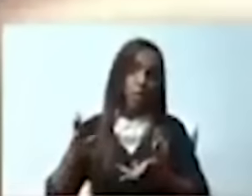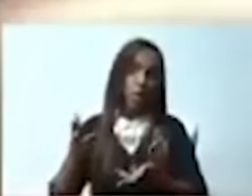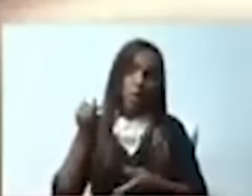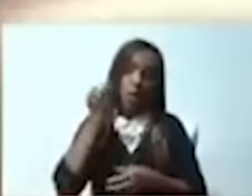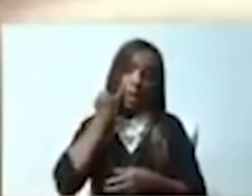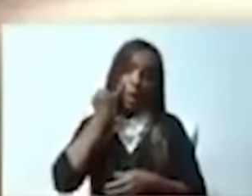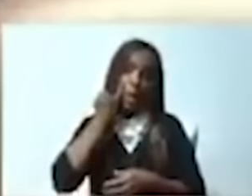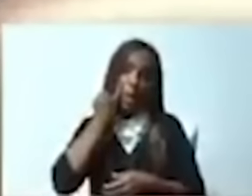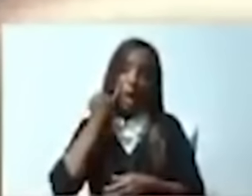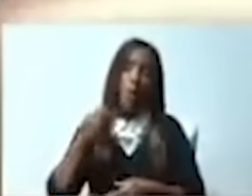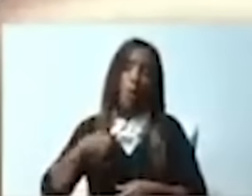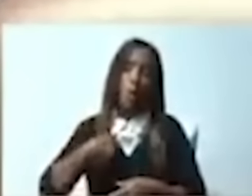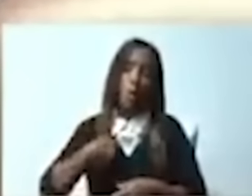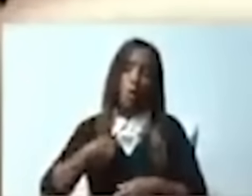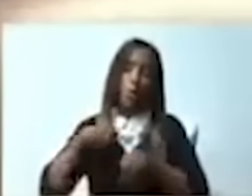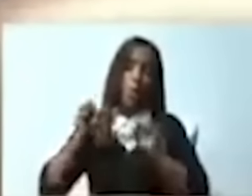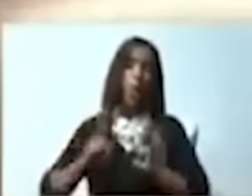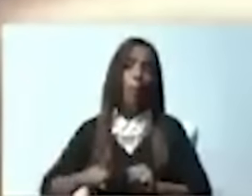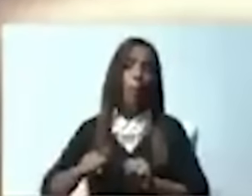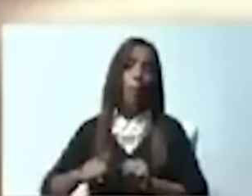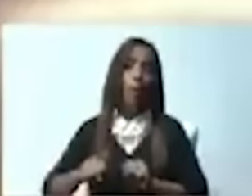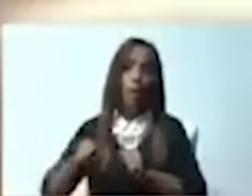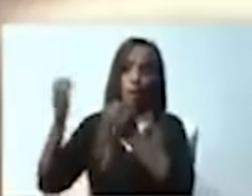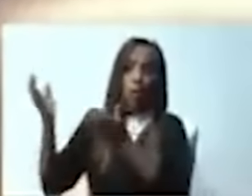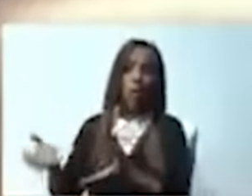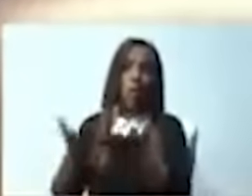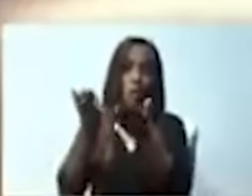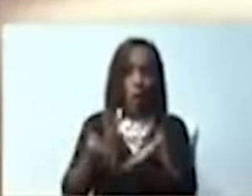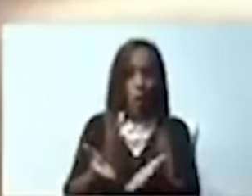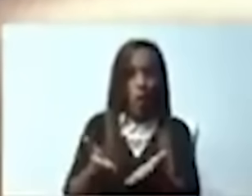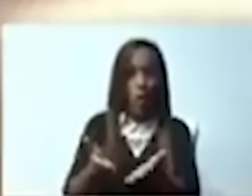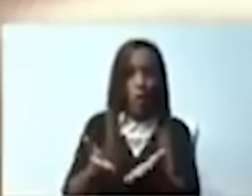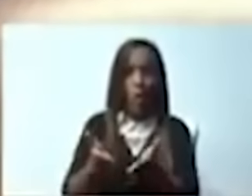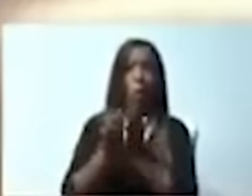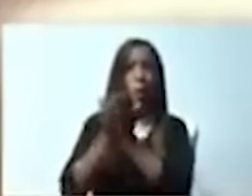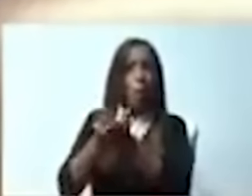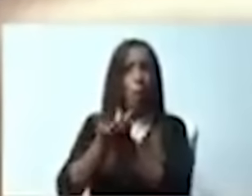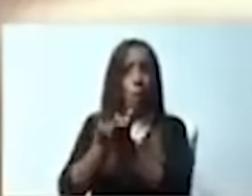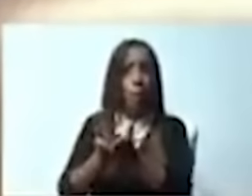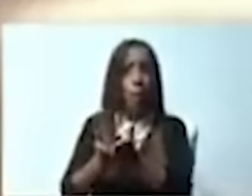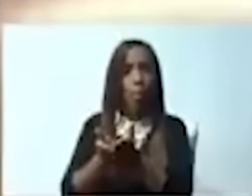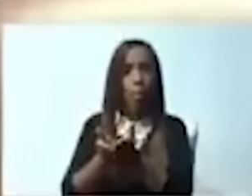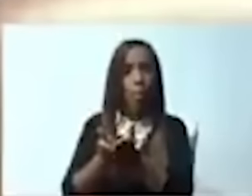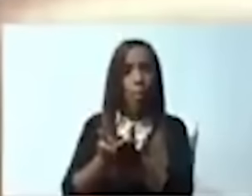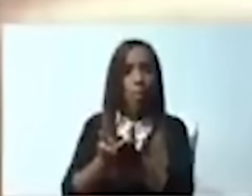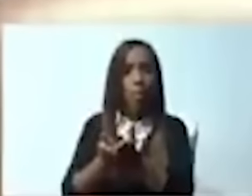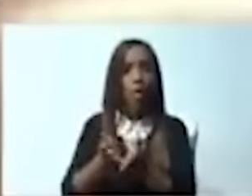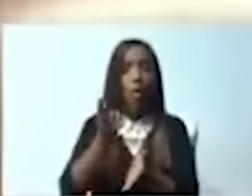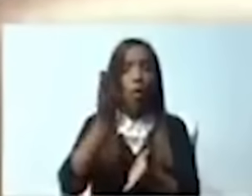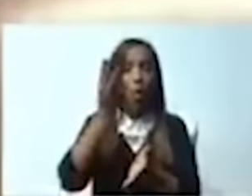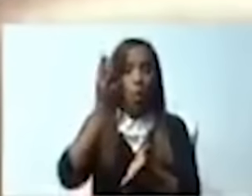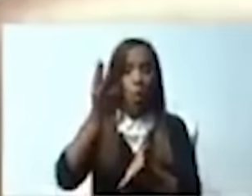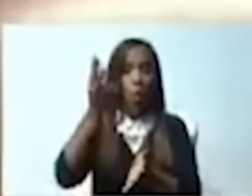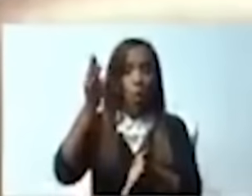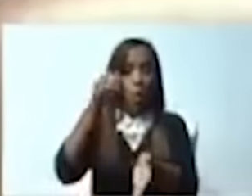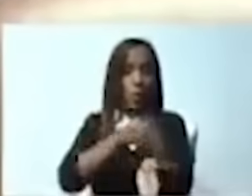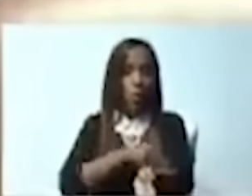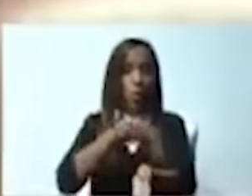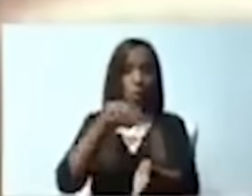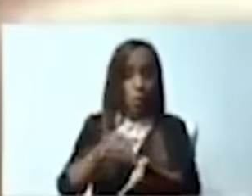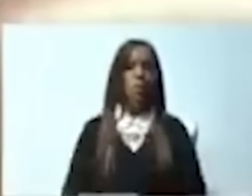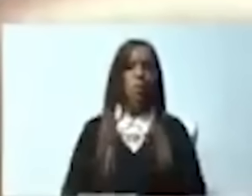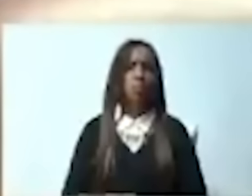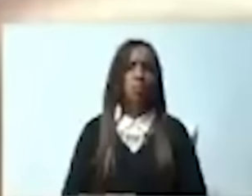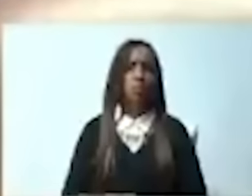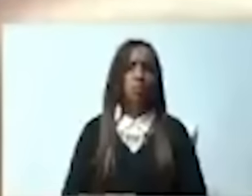para mi recreación un yate de cuatro millones de dólares y no tengo que pagar un dólar de impuesto para traer ese